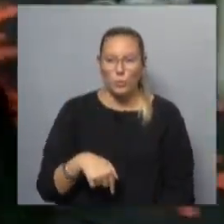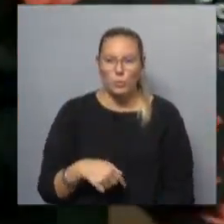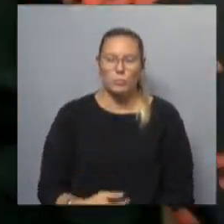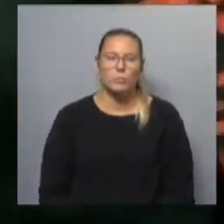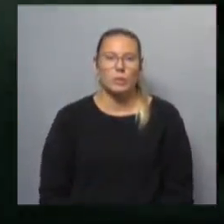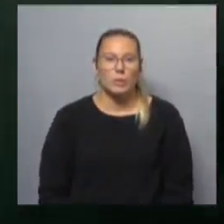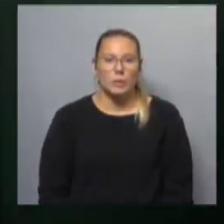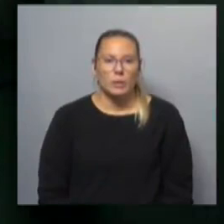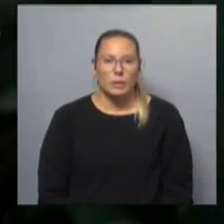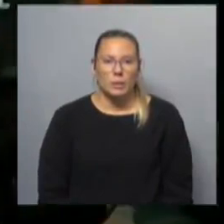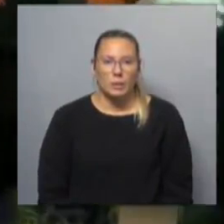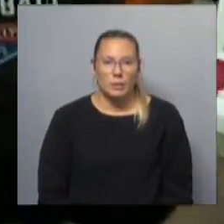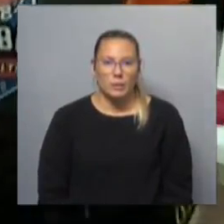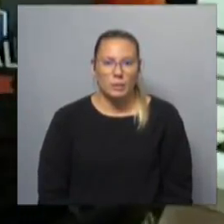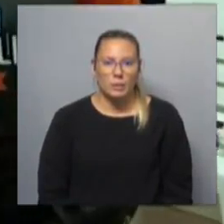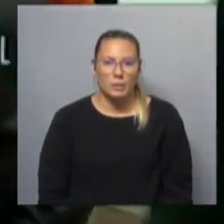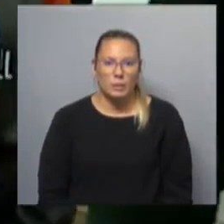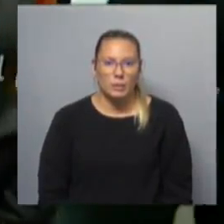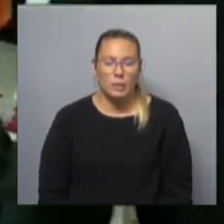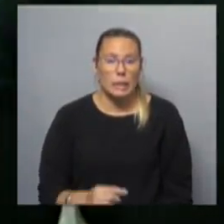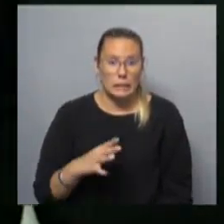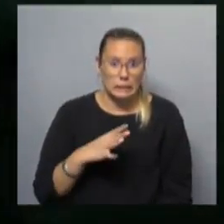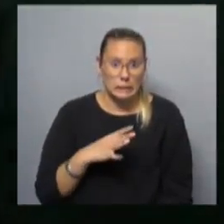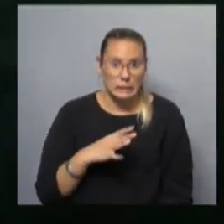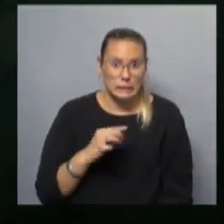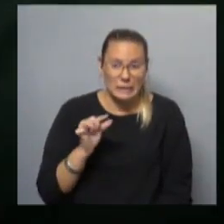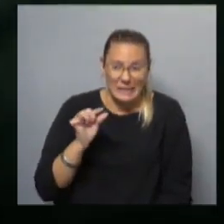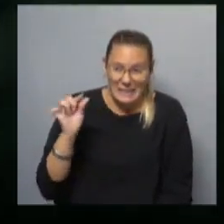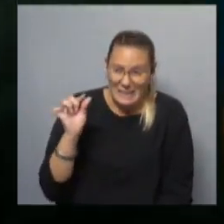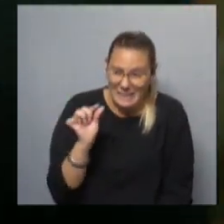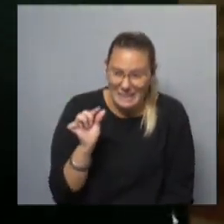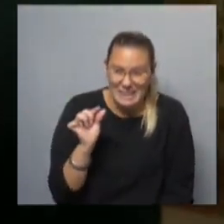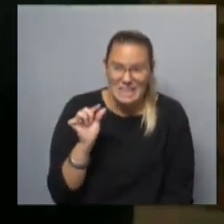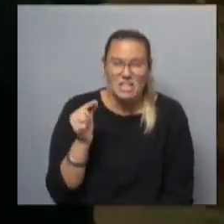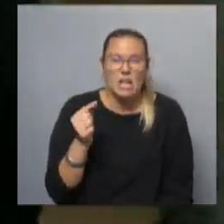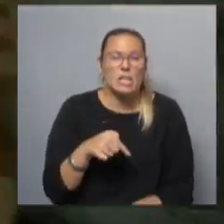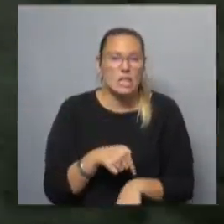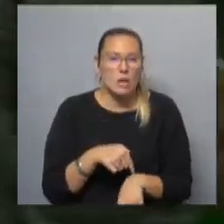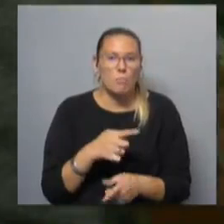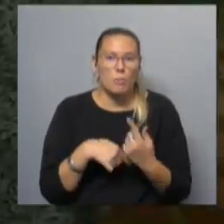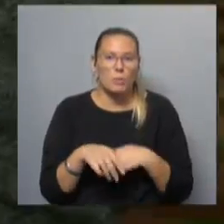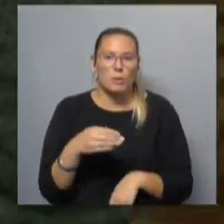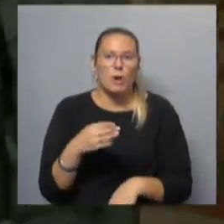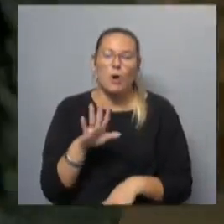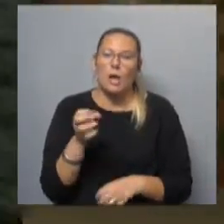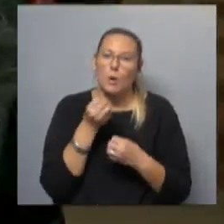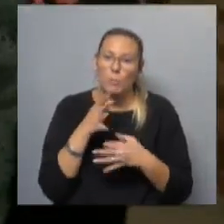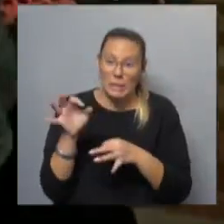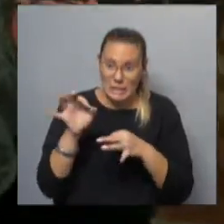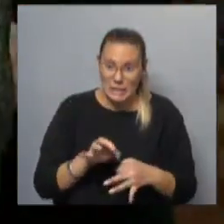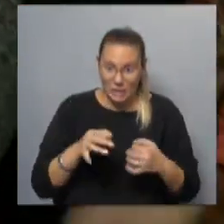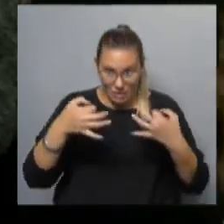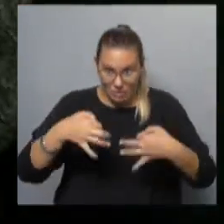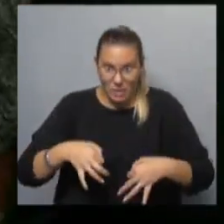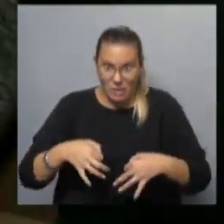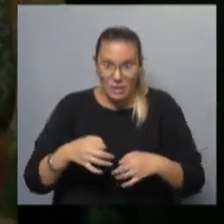escuela. Muy bien, tenemos muy poquitos minutos, pero bueno, Bernardo, ¿cómo estás? Llegaste bien al